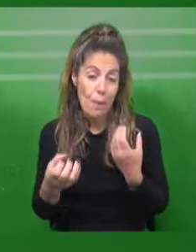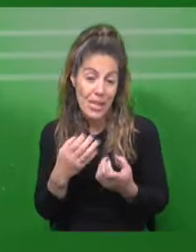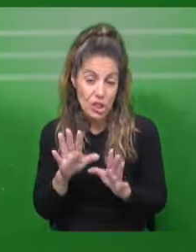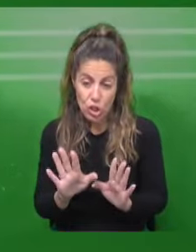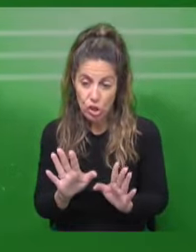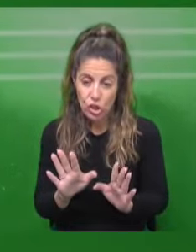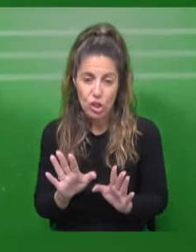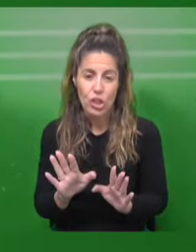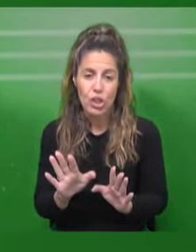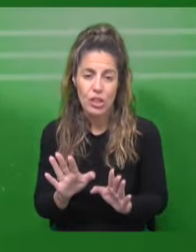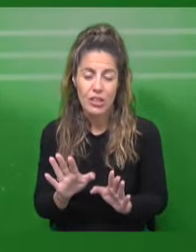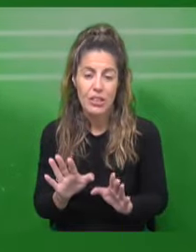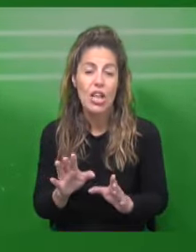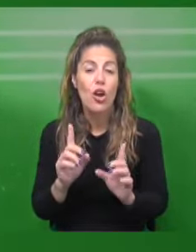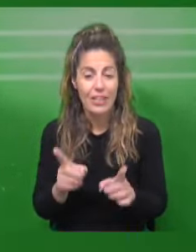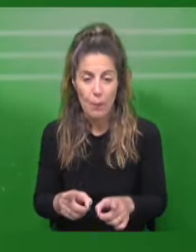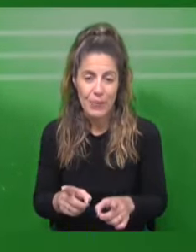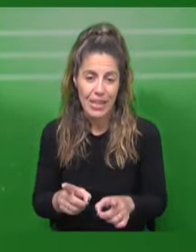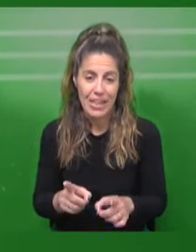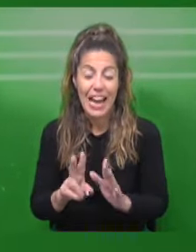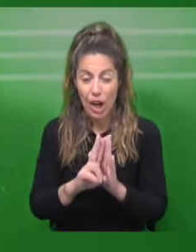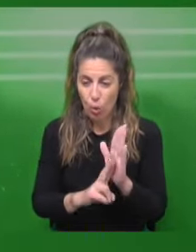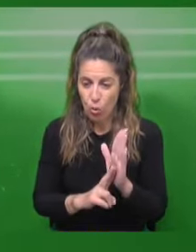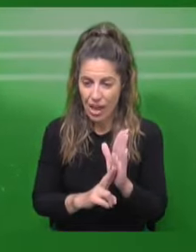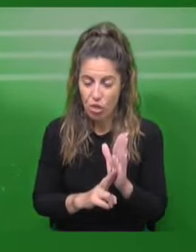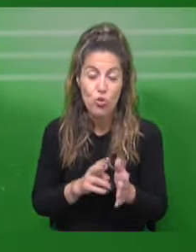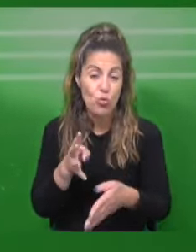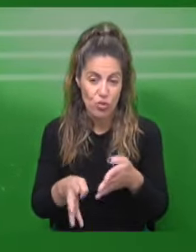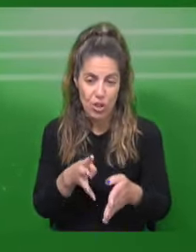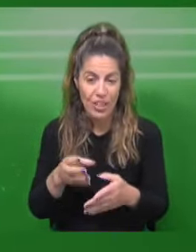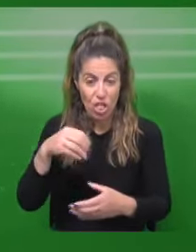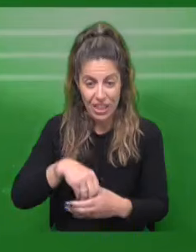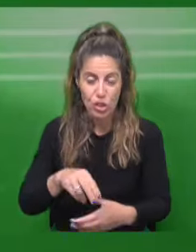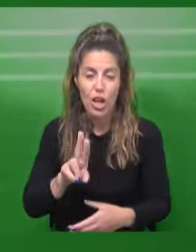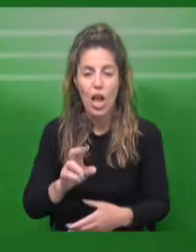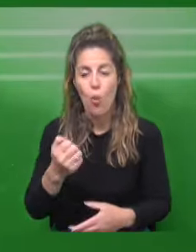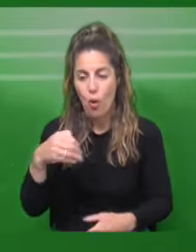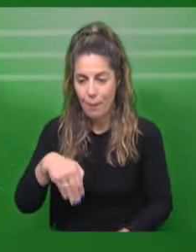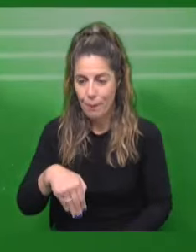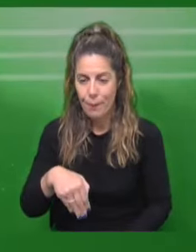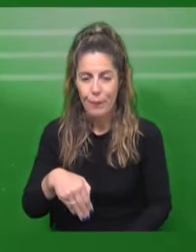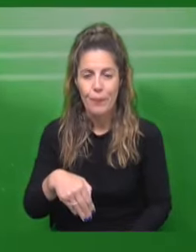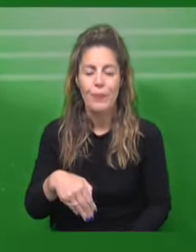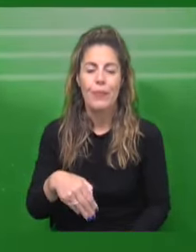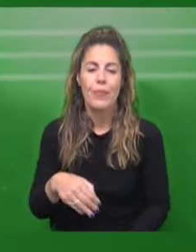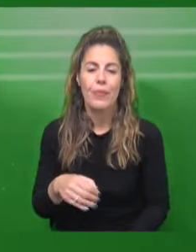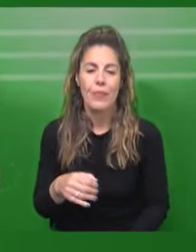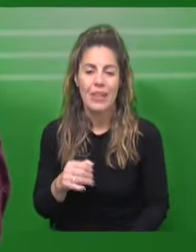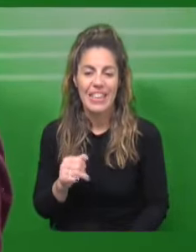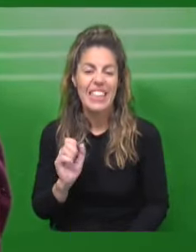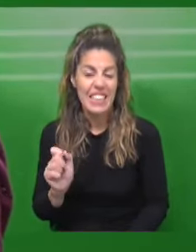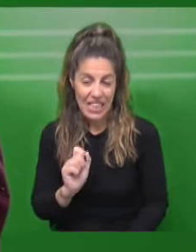de este de los que a su vez son regulados su funcionamiento dentro de la guam y eh